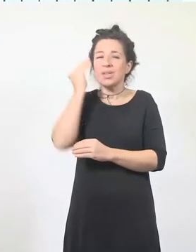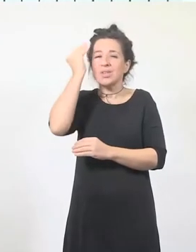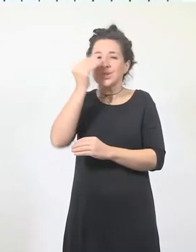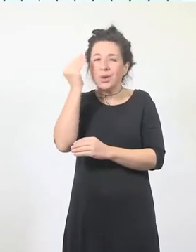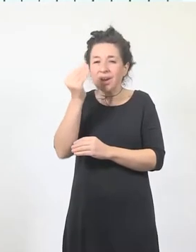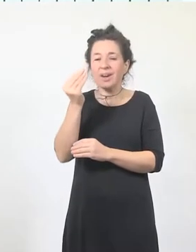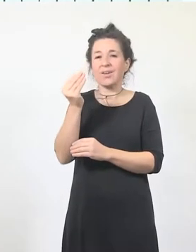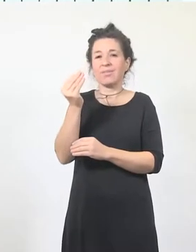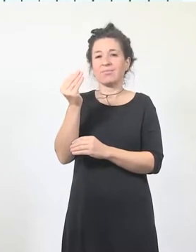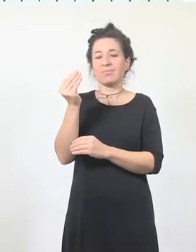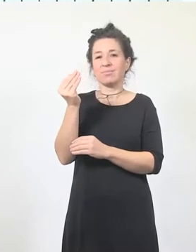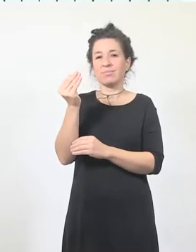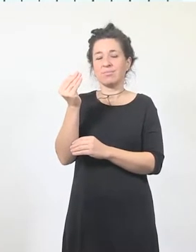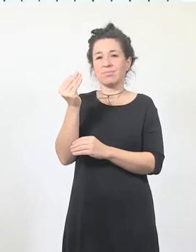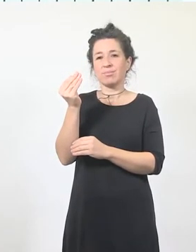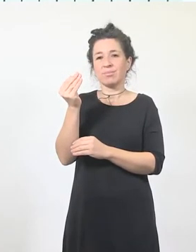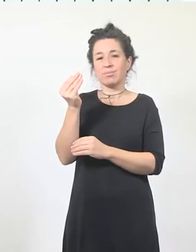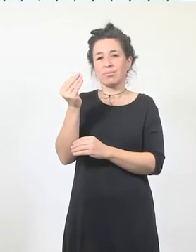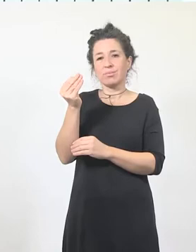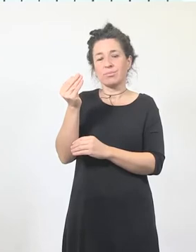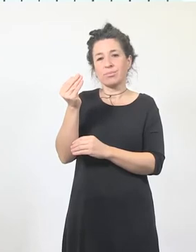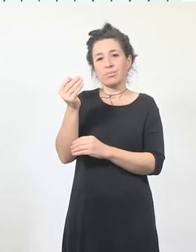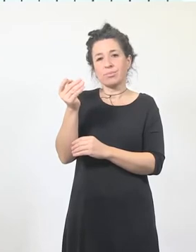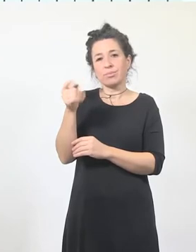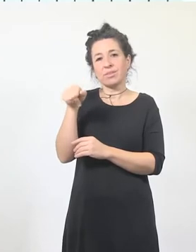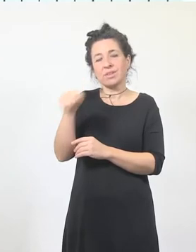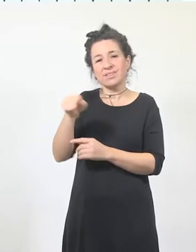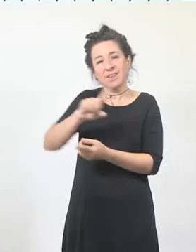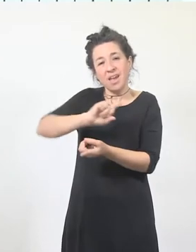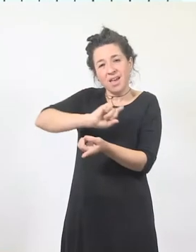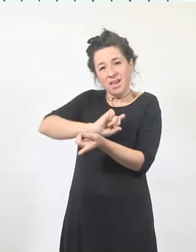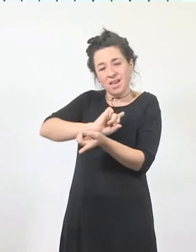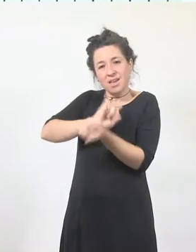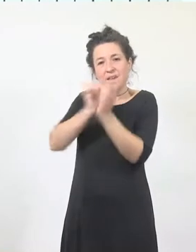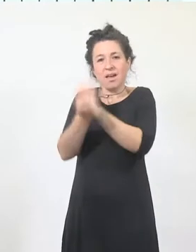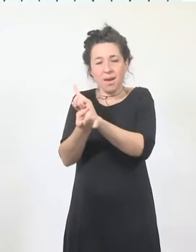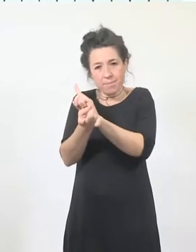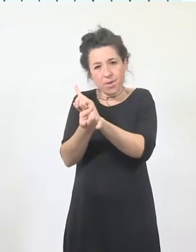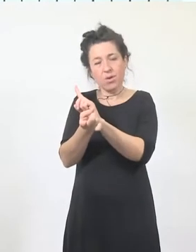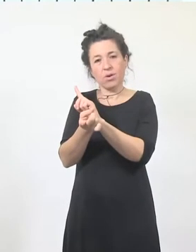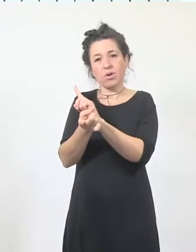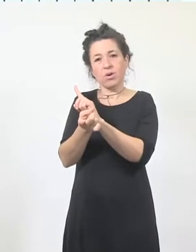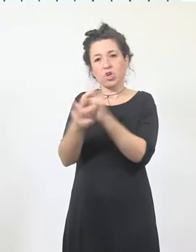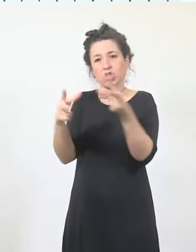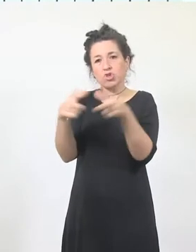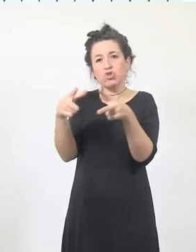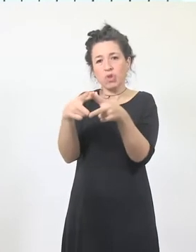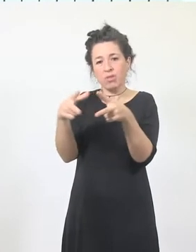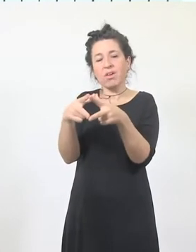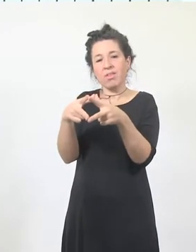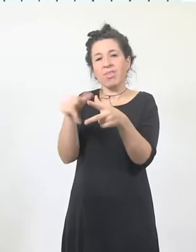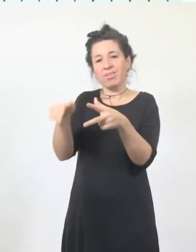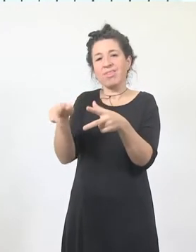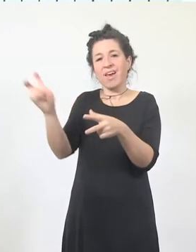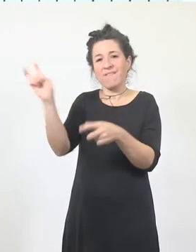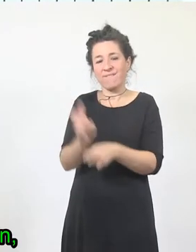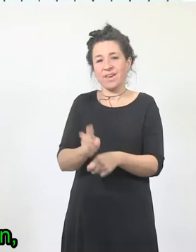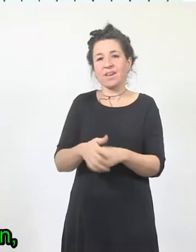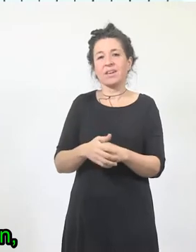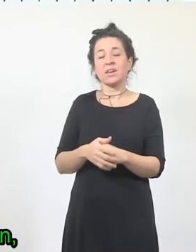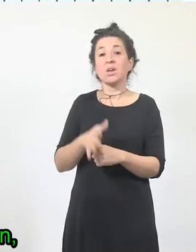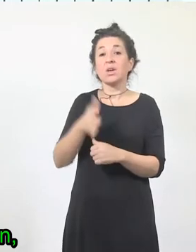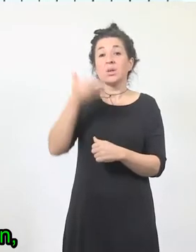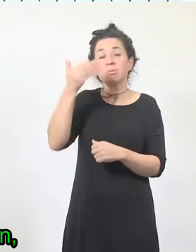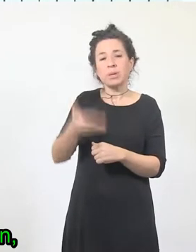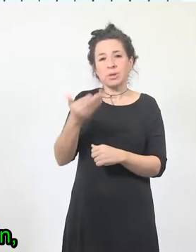vino la importancia de ese cambio que está viviendo la sociedad saharaui. Es